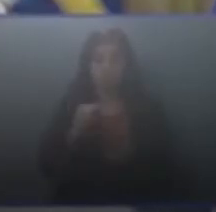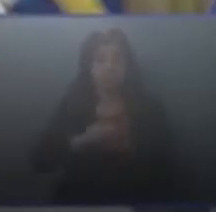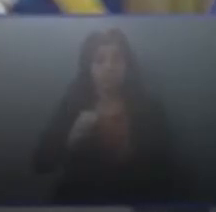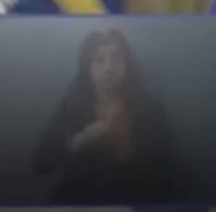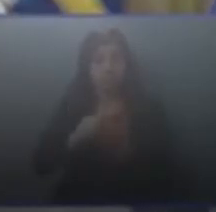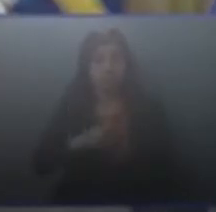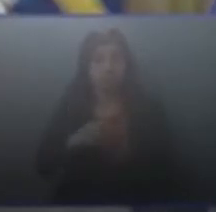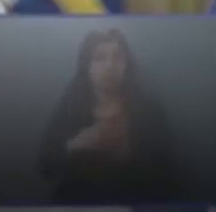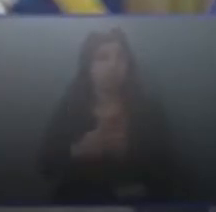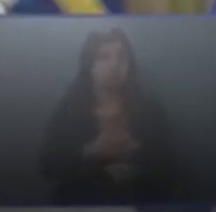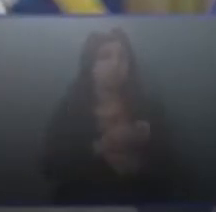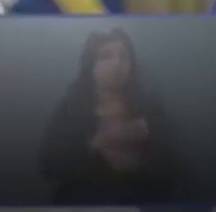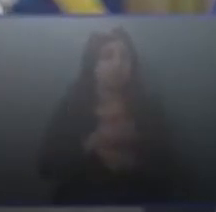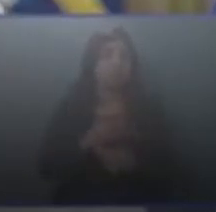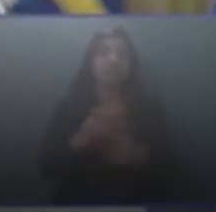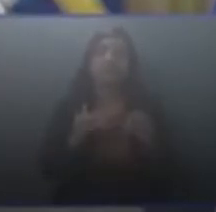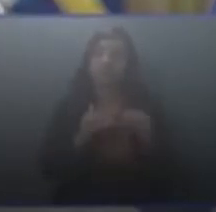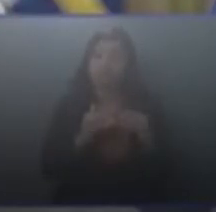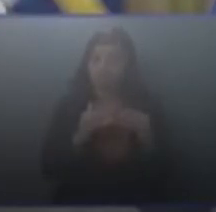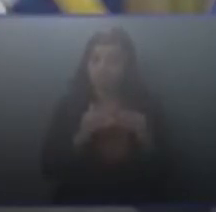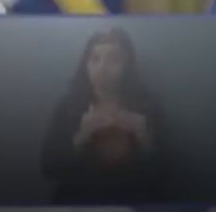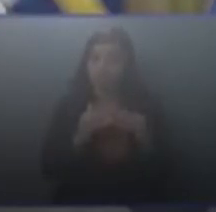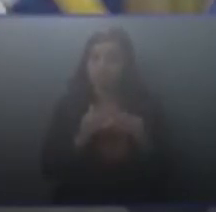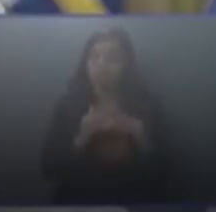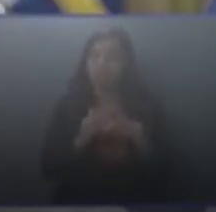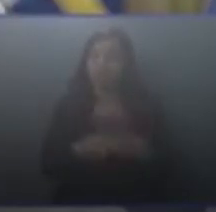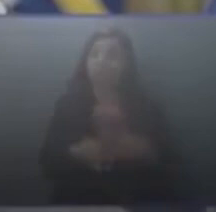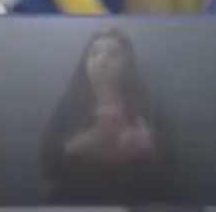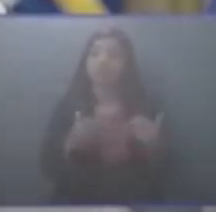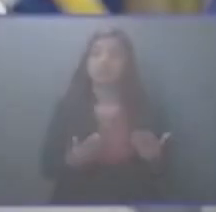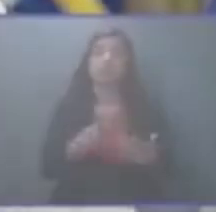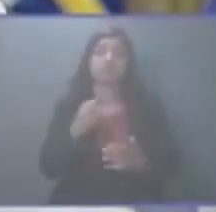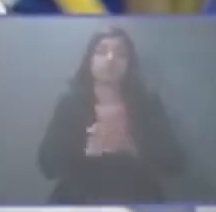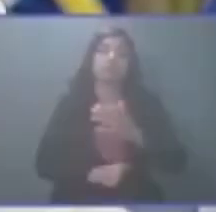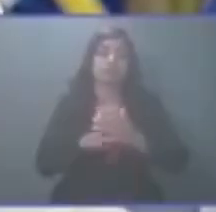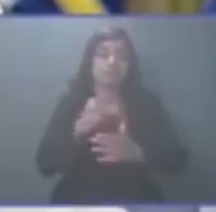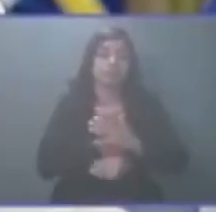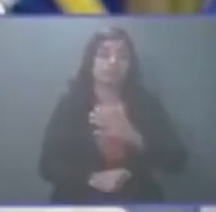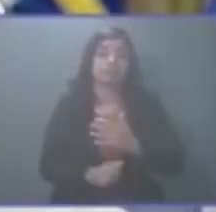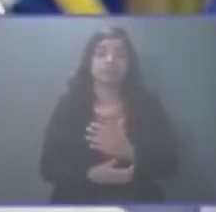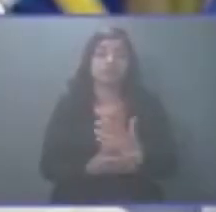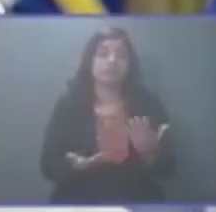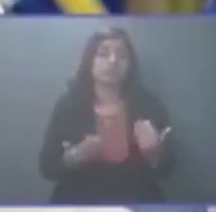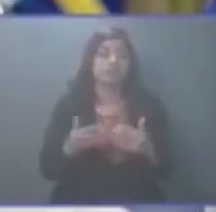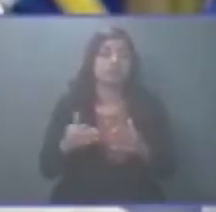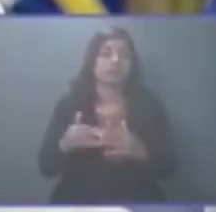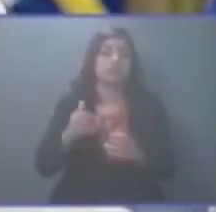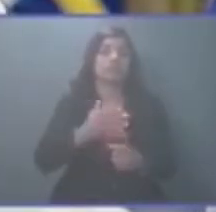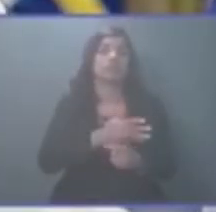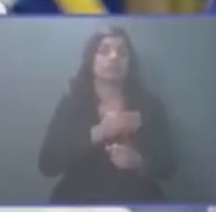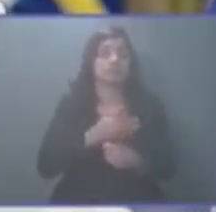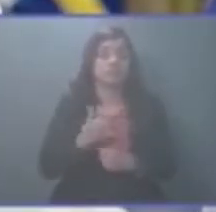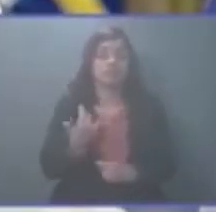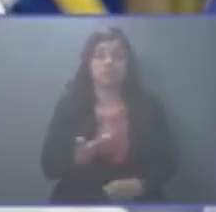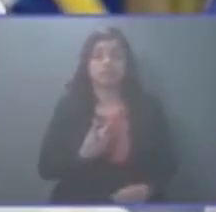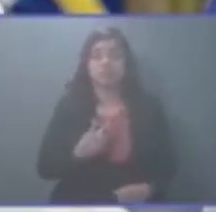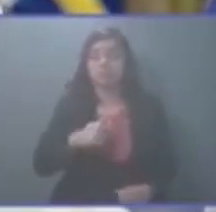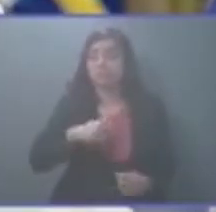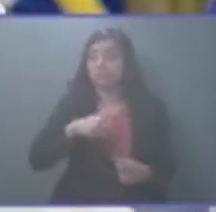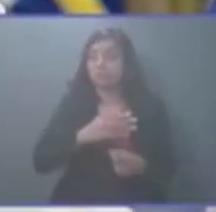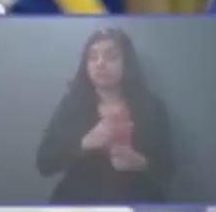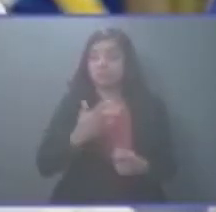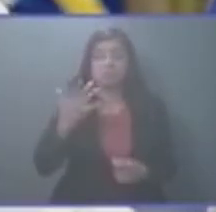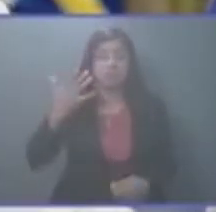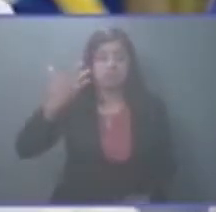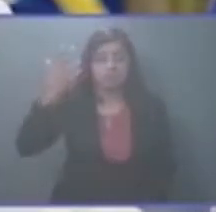de hoy también recoge esas luchas que han tenido los grupos parlamentarios de nuestro partido a lo largo de la